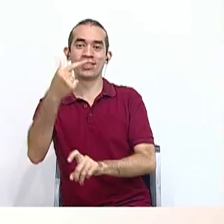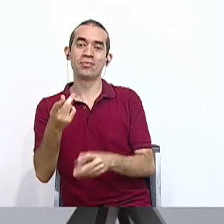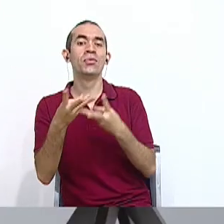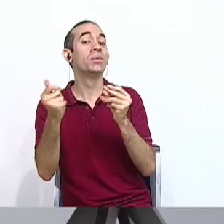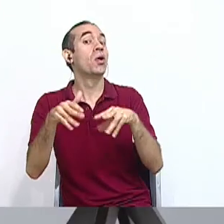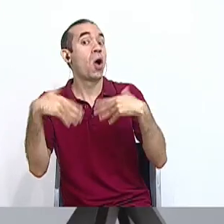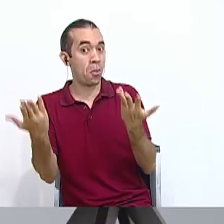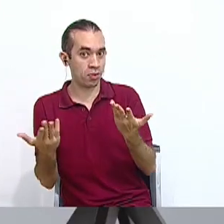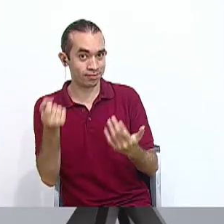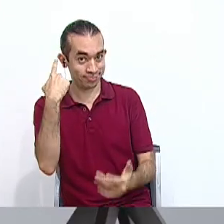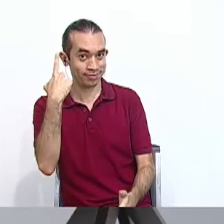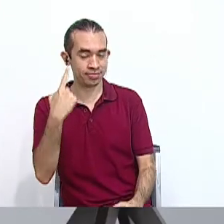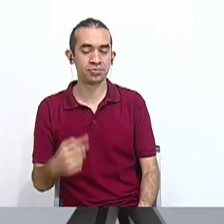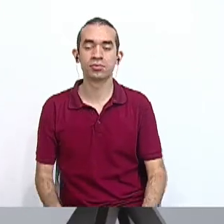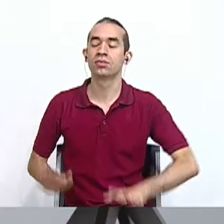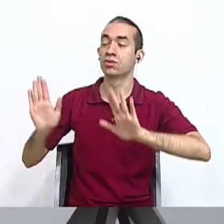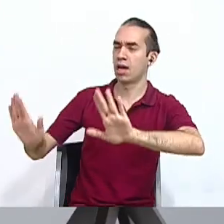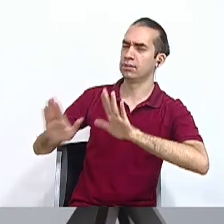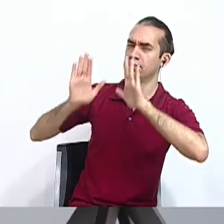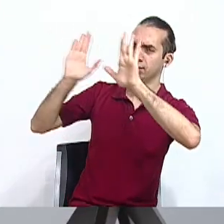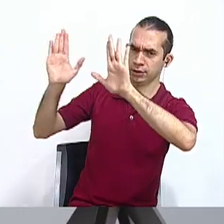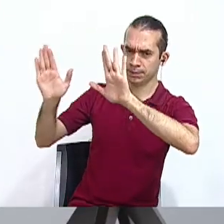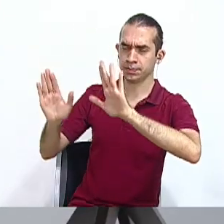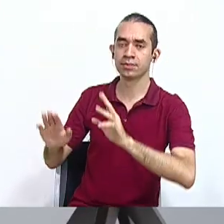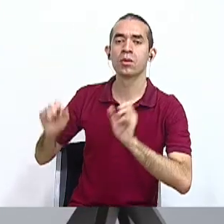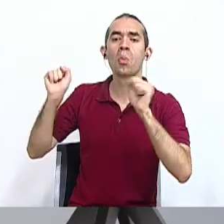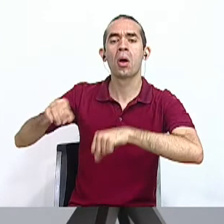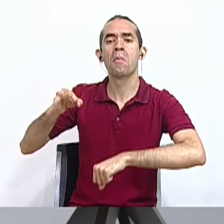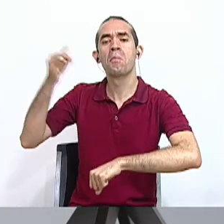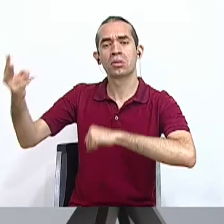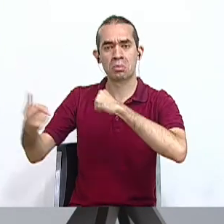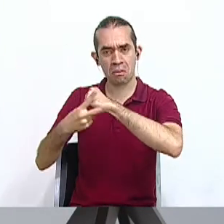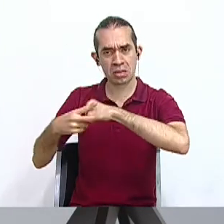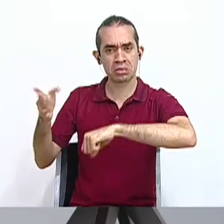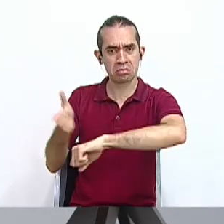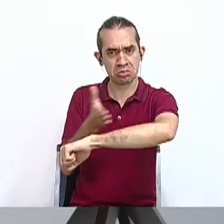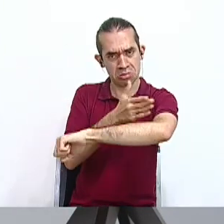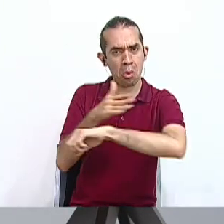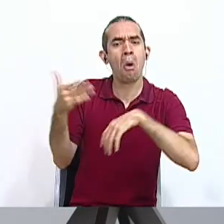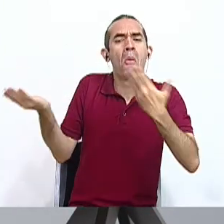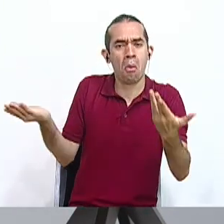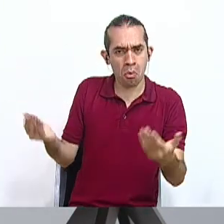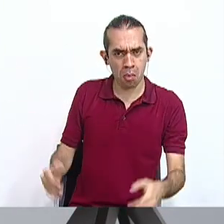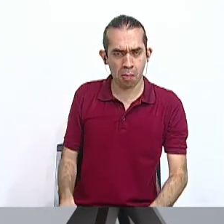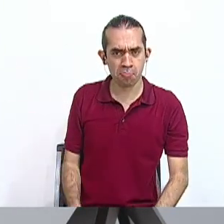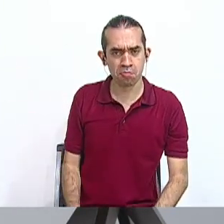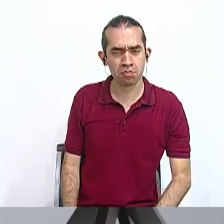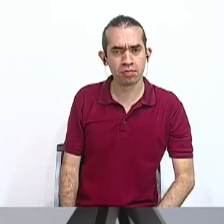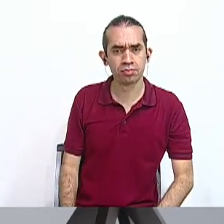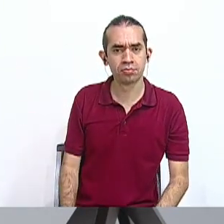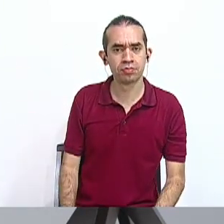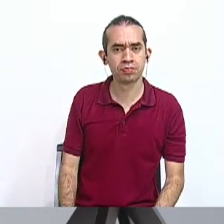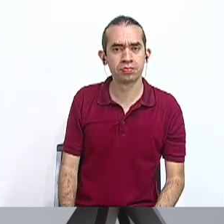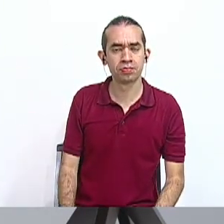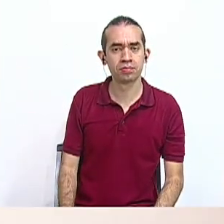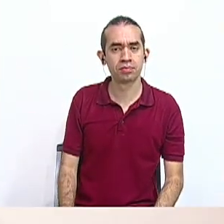logarítmicas. Excelente. ¿Y cómo podemos mejorar para nuestras próximas clases?